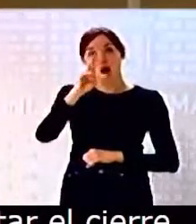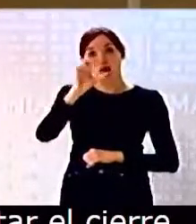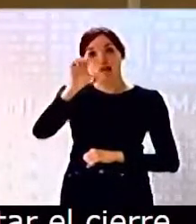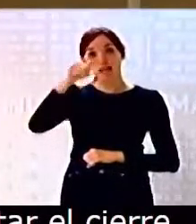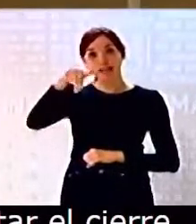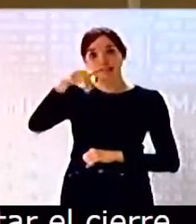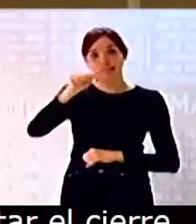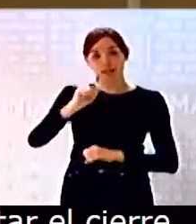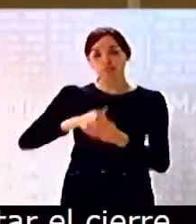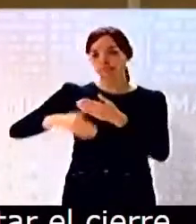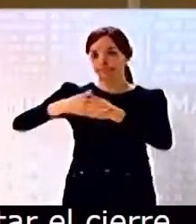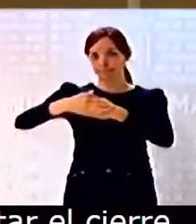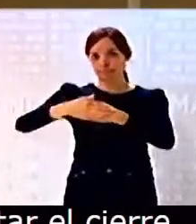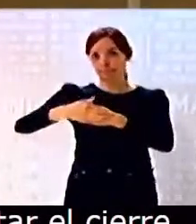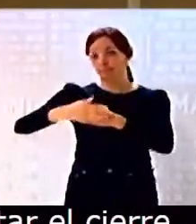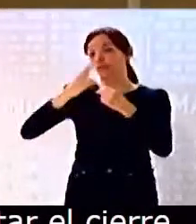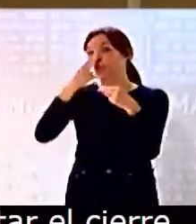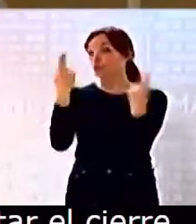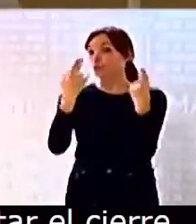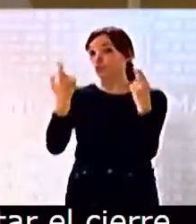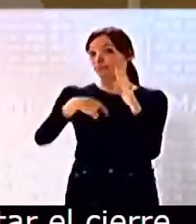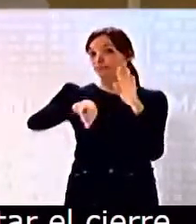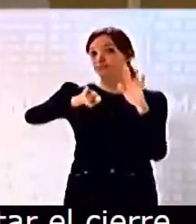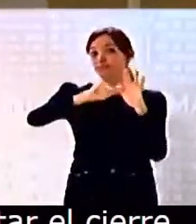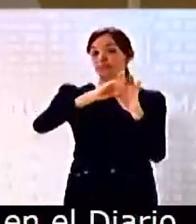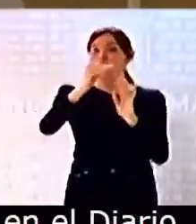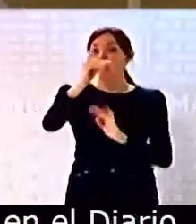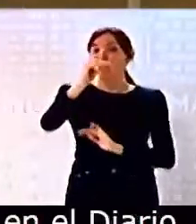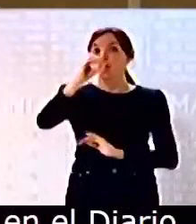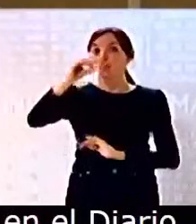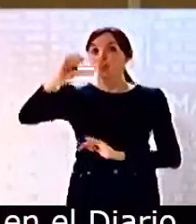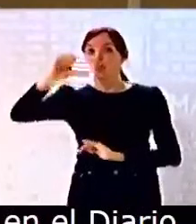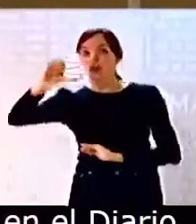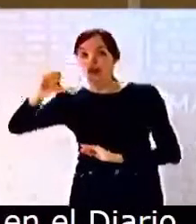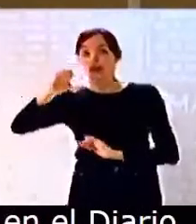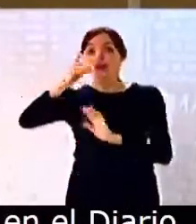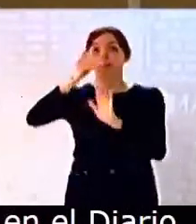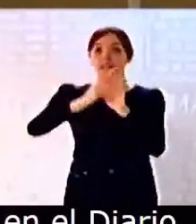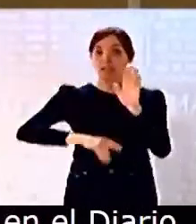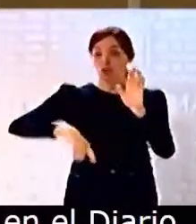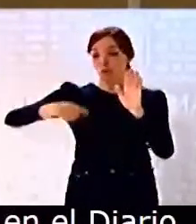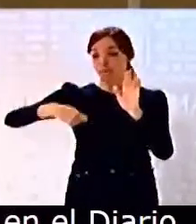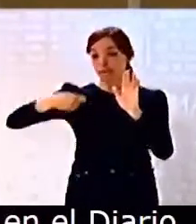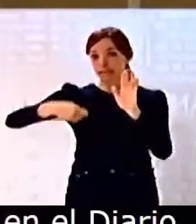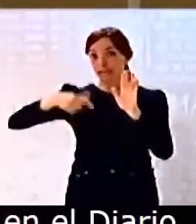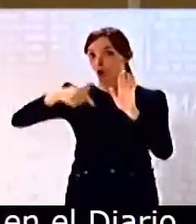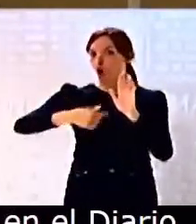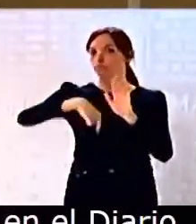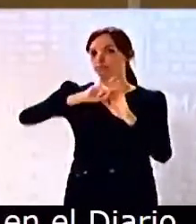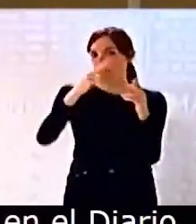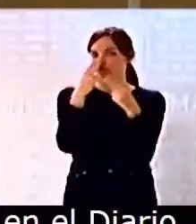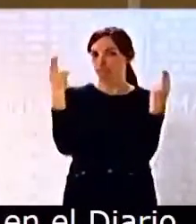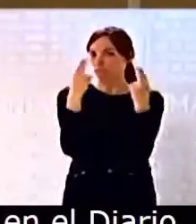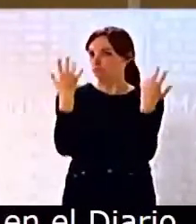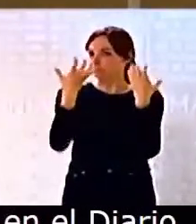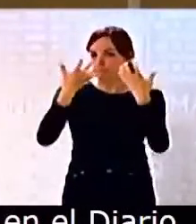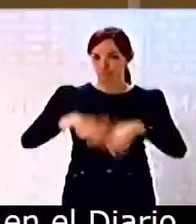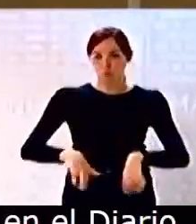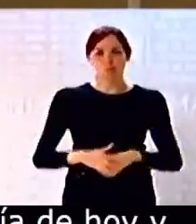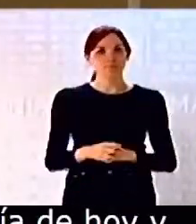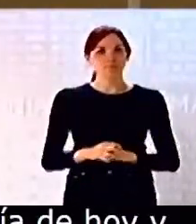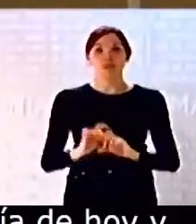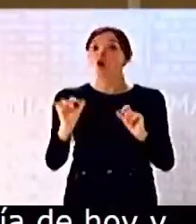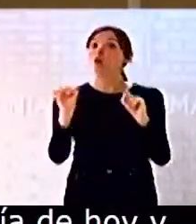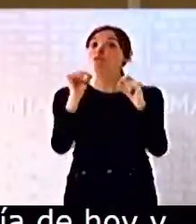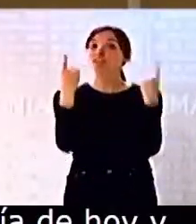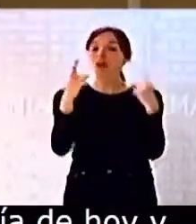se publicará en el Diario Oficial de Extremadura, el decreto del presidente, en el día de hoy y entrará en vigor a las